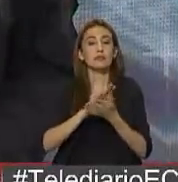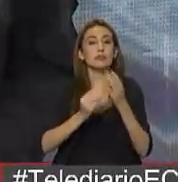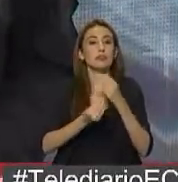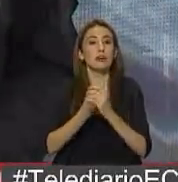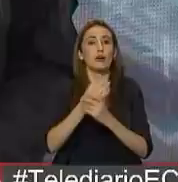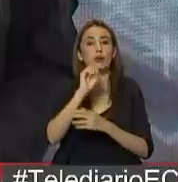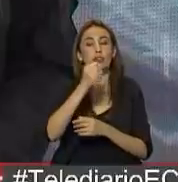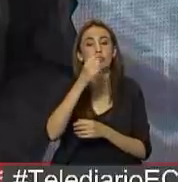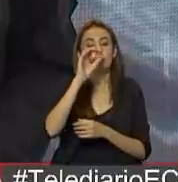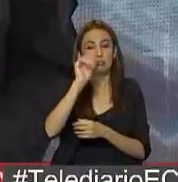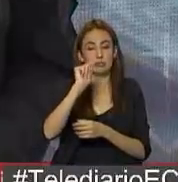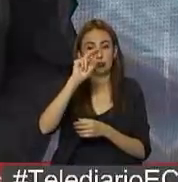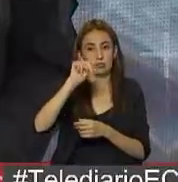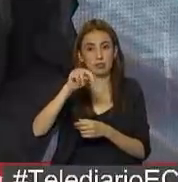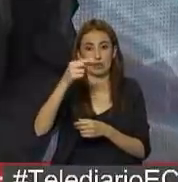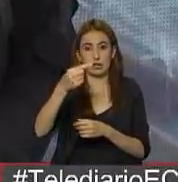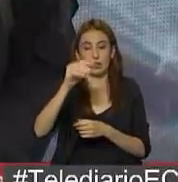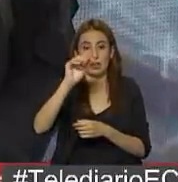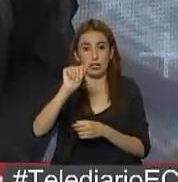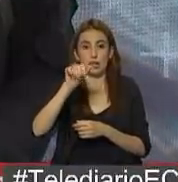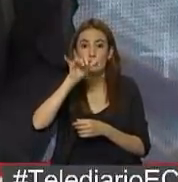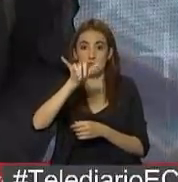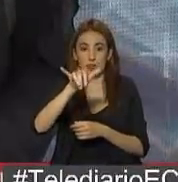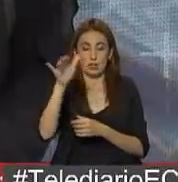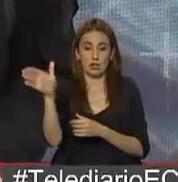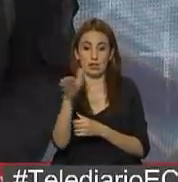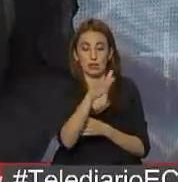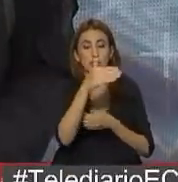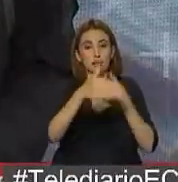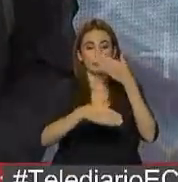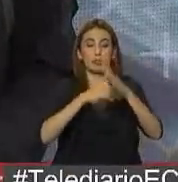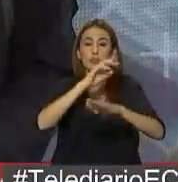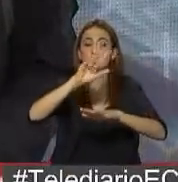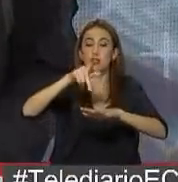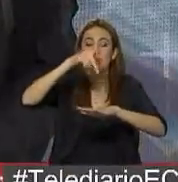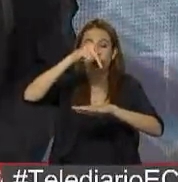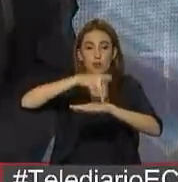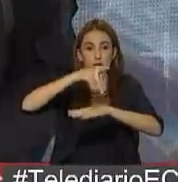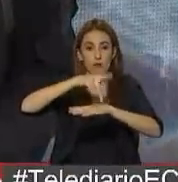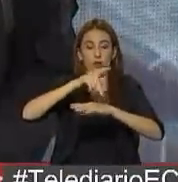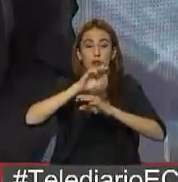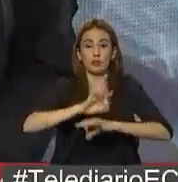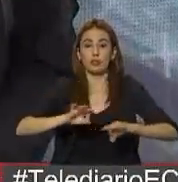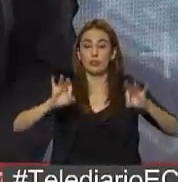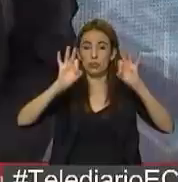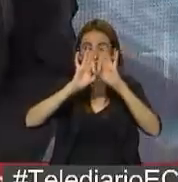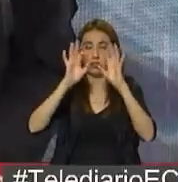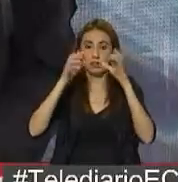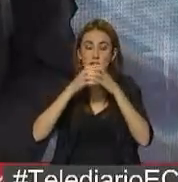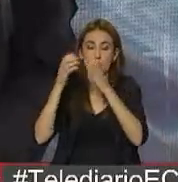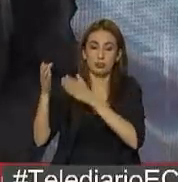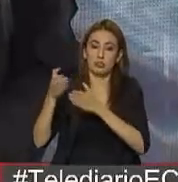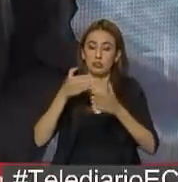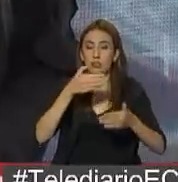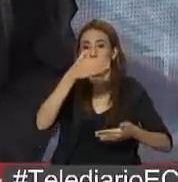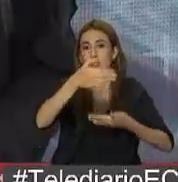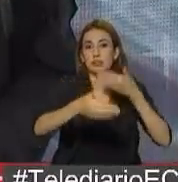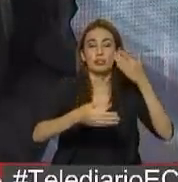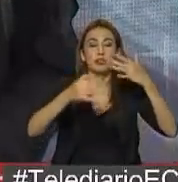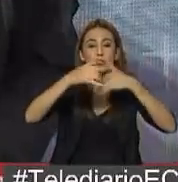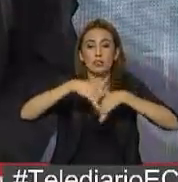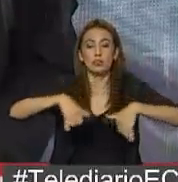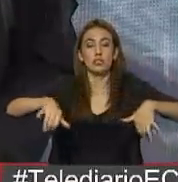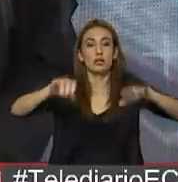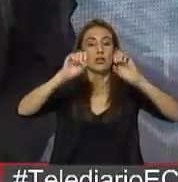Santiago, está cambiando debido a su actividad eruptiva. Los expertos del Instituto Geofísico de la Escuela Politécnica Nacional sostienen que estos